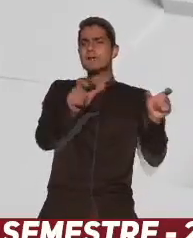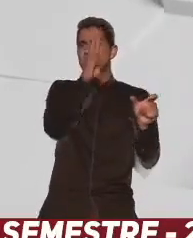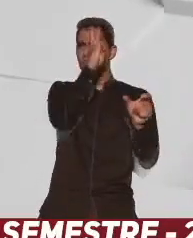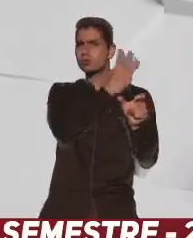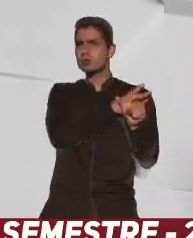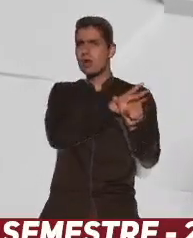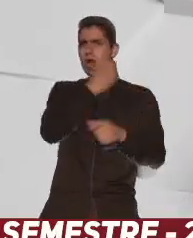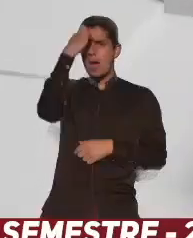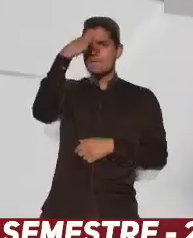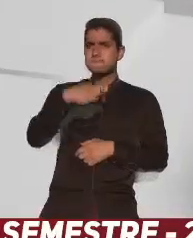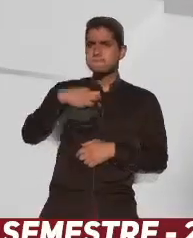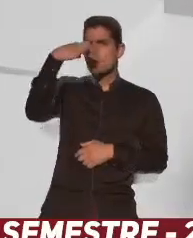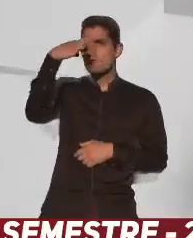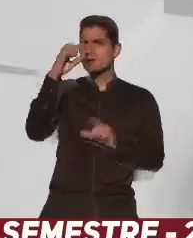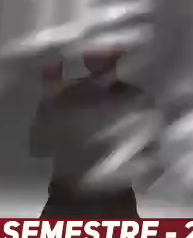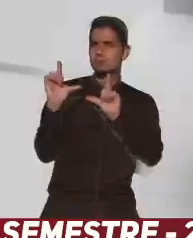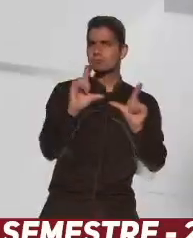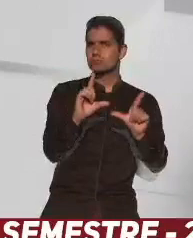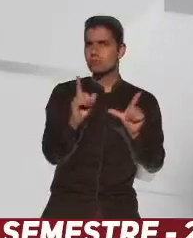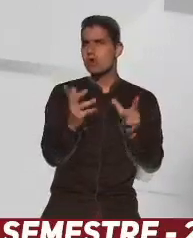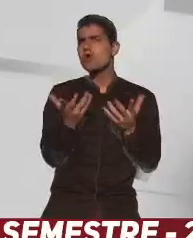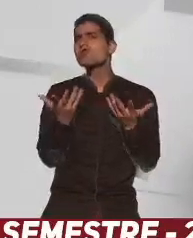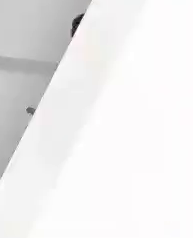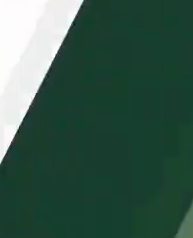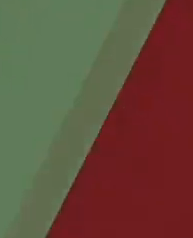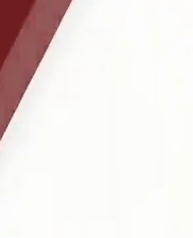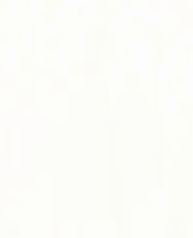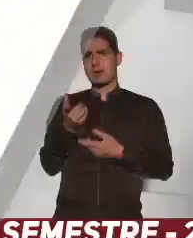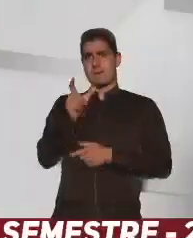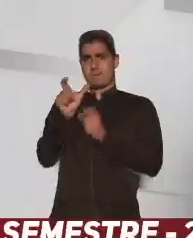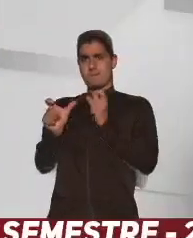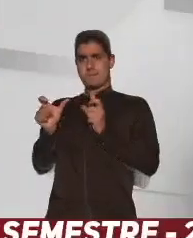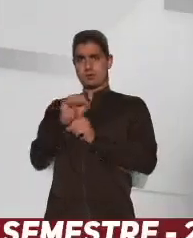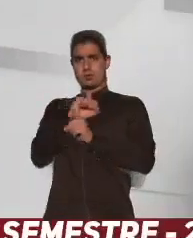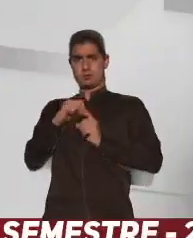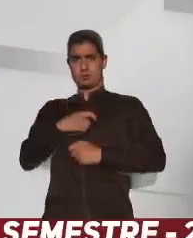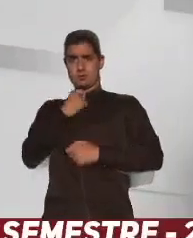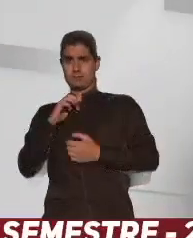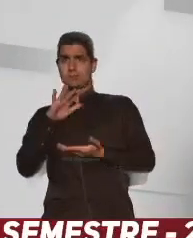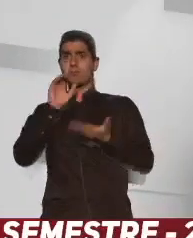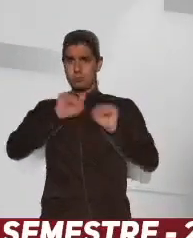de qué manera la población civil tendría acceso a este recurso educativo.